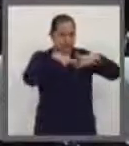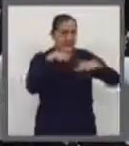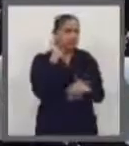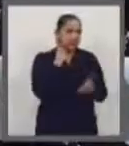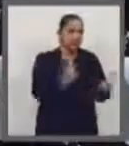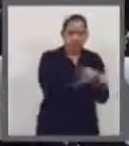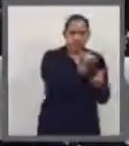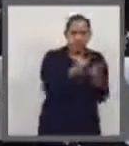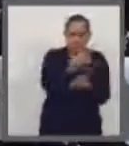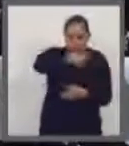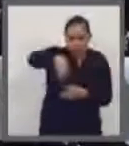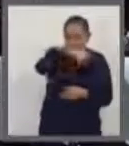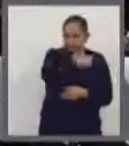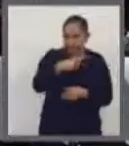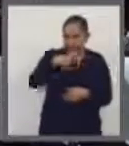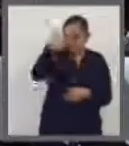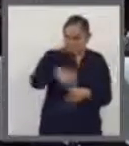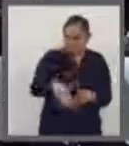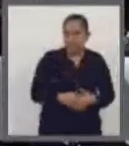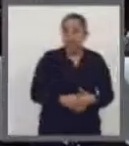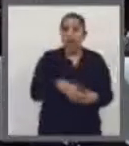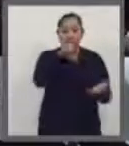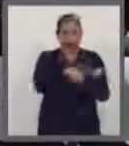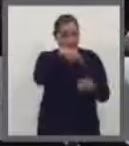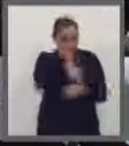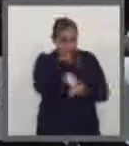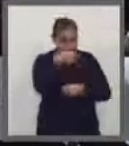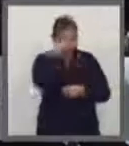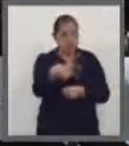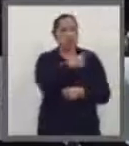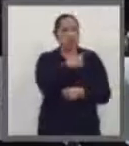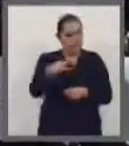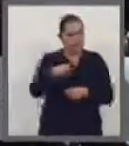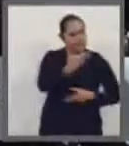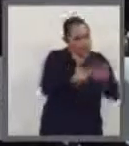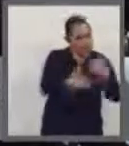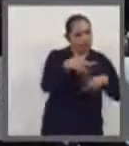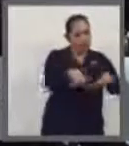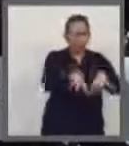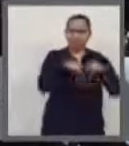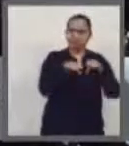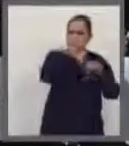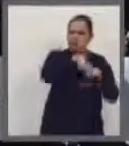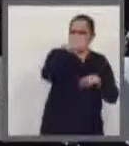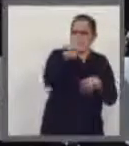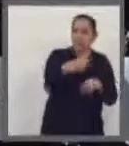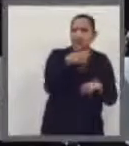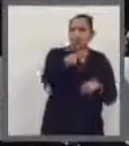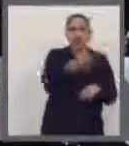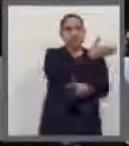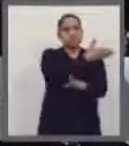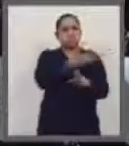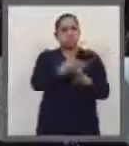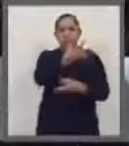urgentemente la capacidad de refinación nacional injustificadamente paralizada condenándonos e